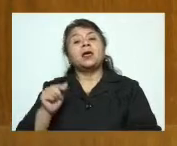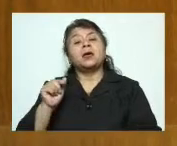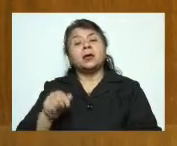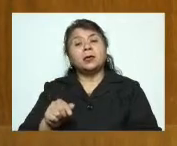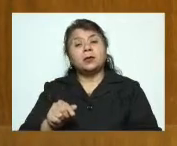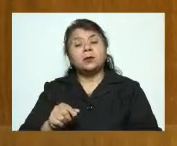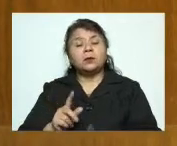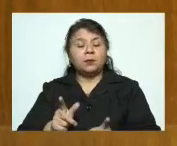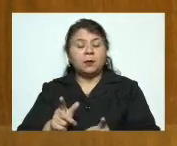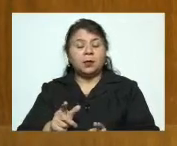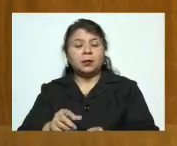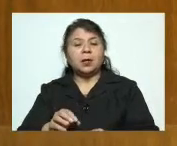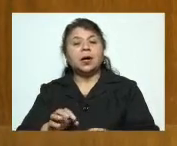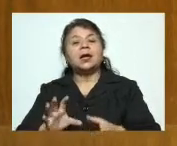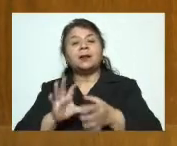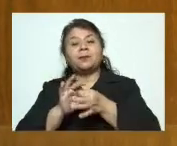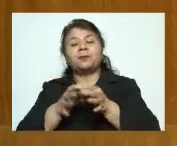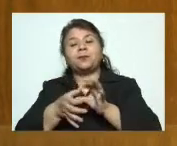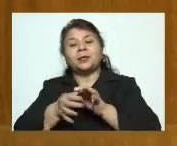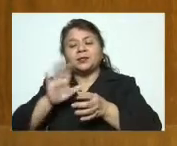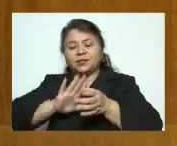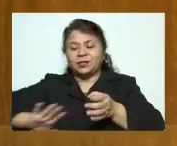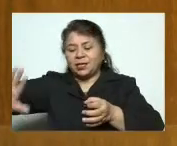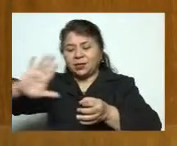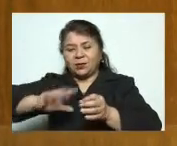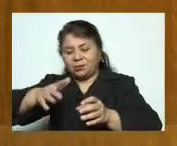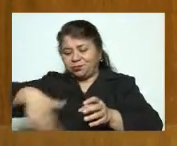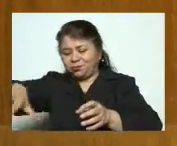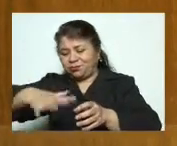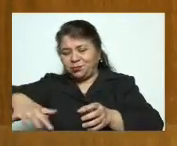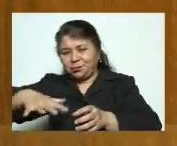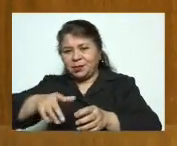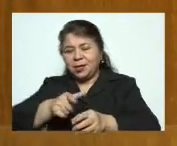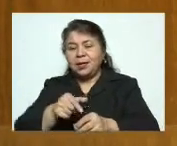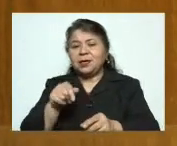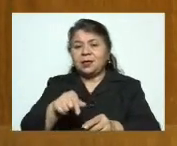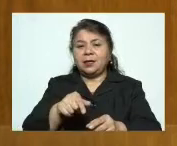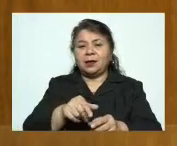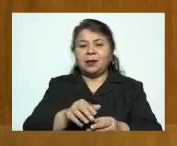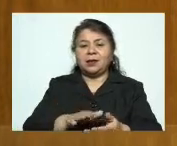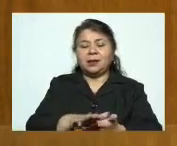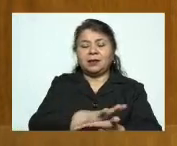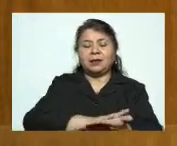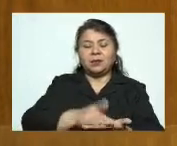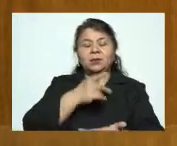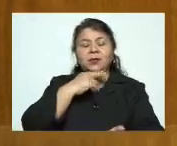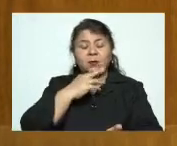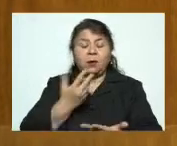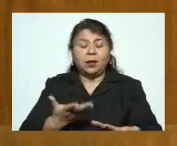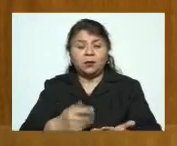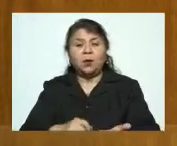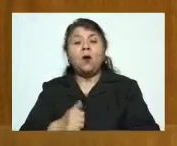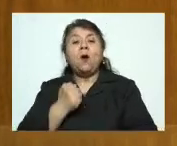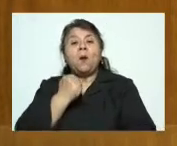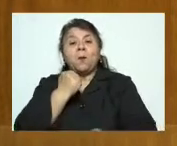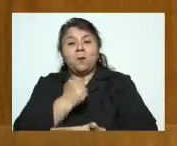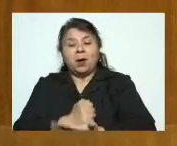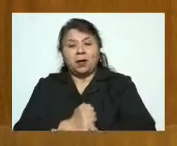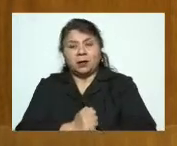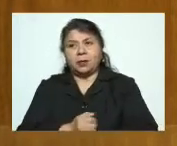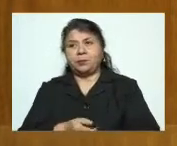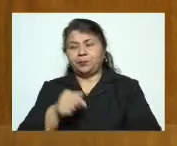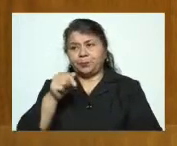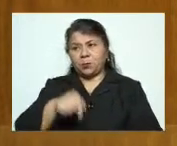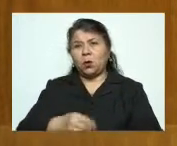al contexto regional, hace presión sobre el estatus sanitario de la provincia de San Juan. Esta mañana, no hace más